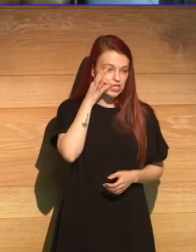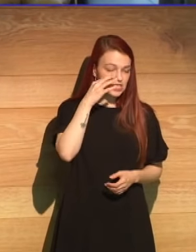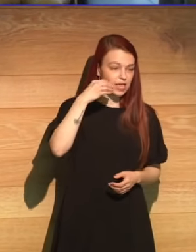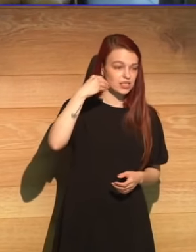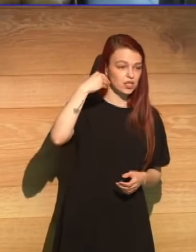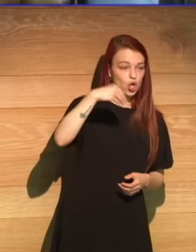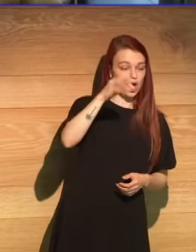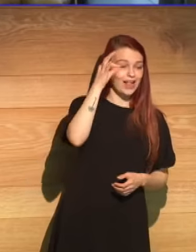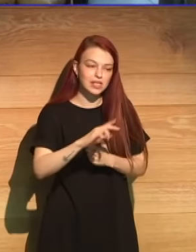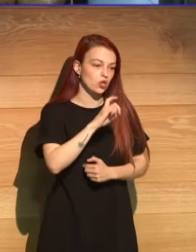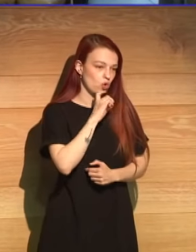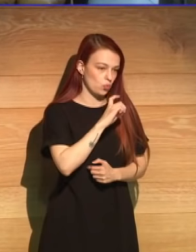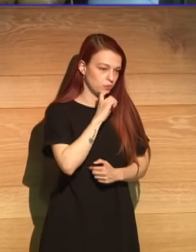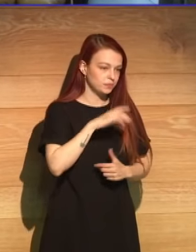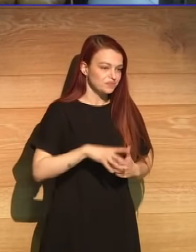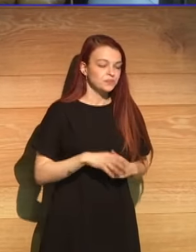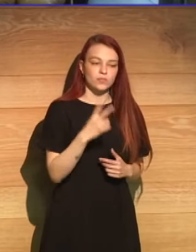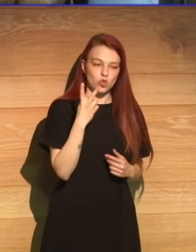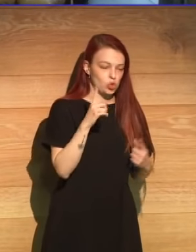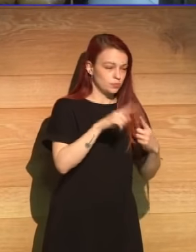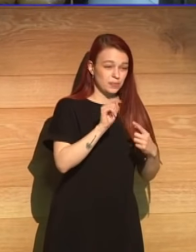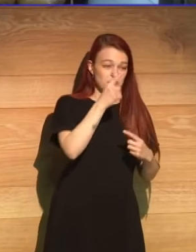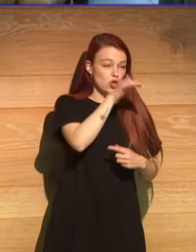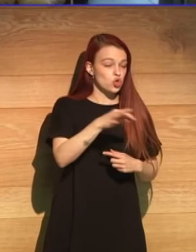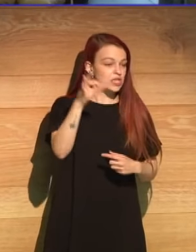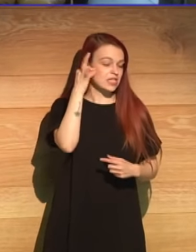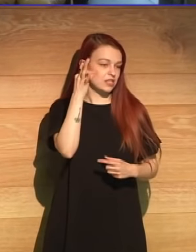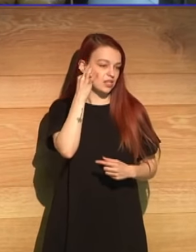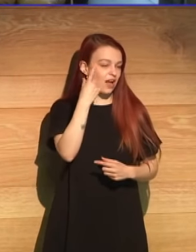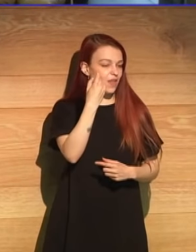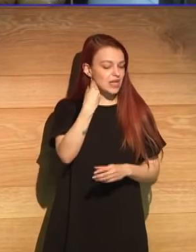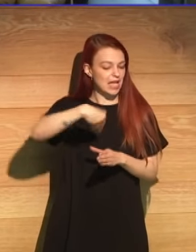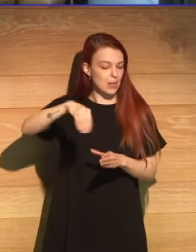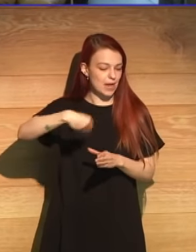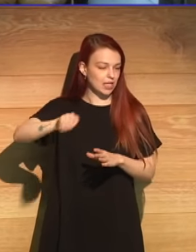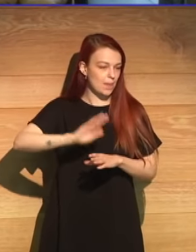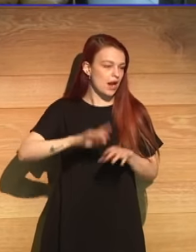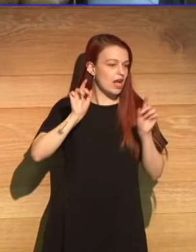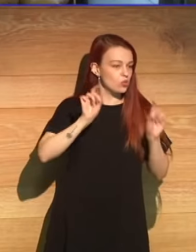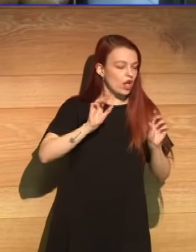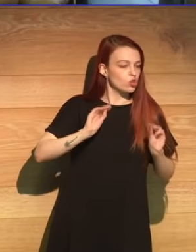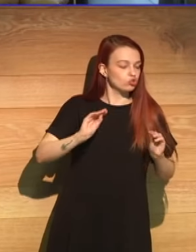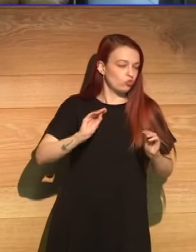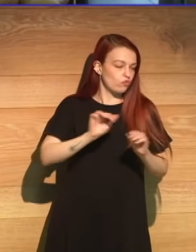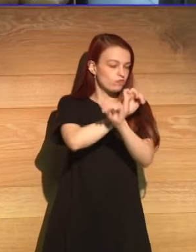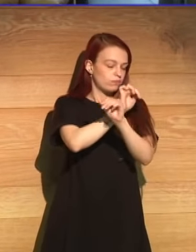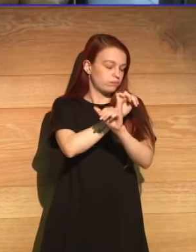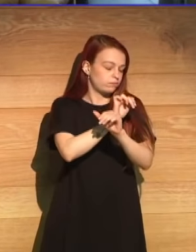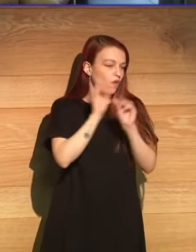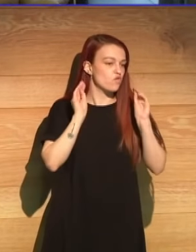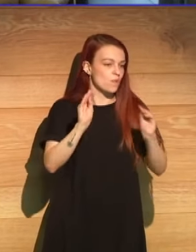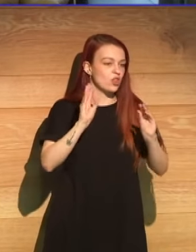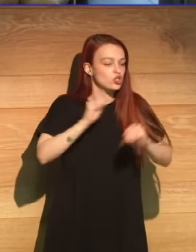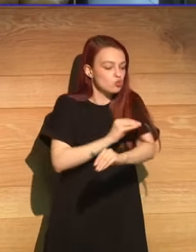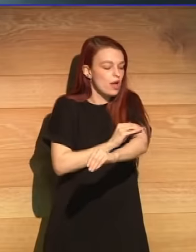los más amenazados en este momento. Primero hay que invertir en las niñas, en su educación, en su formación, en su empoderamiento social,